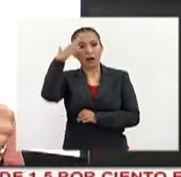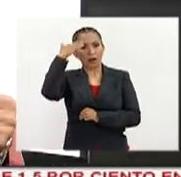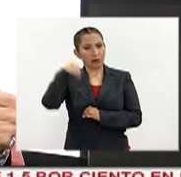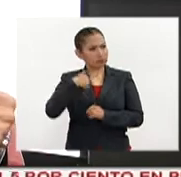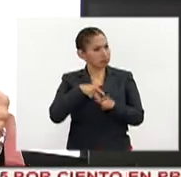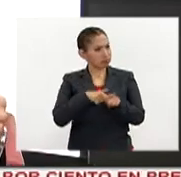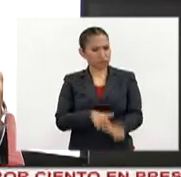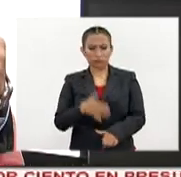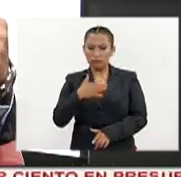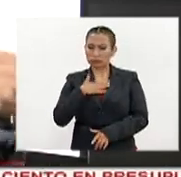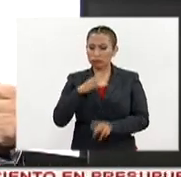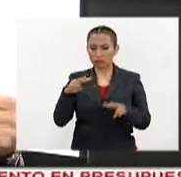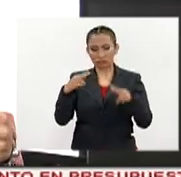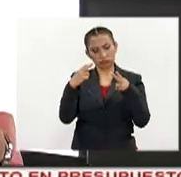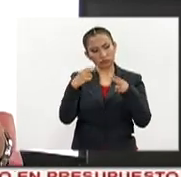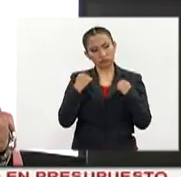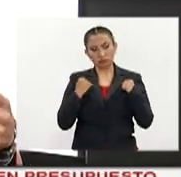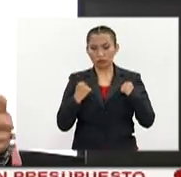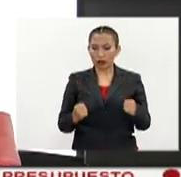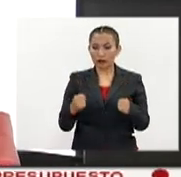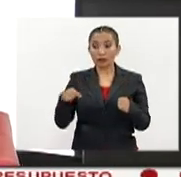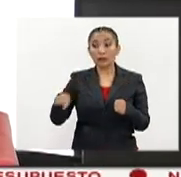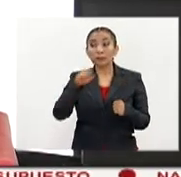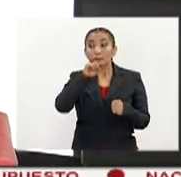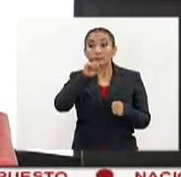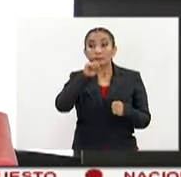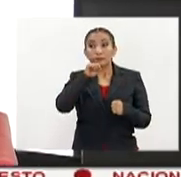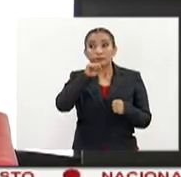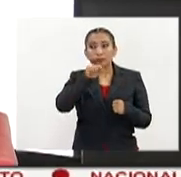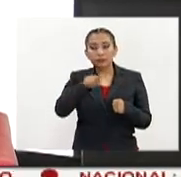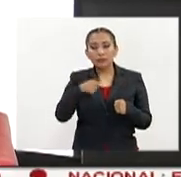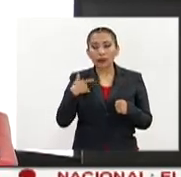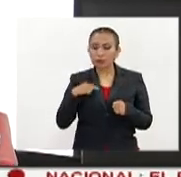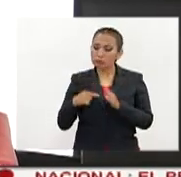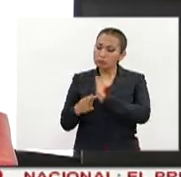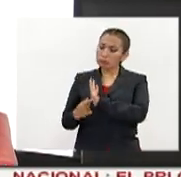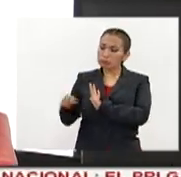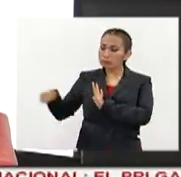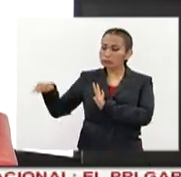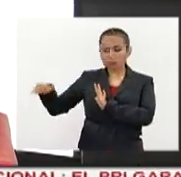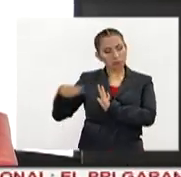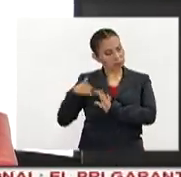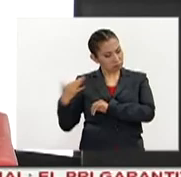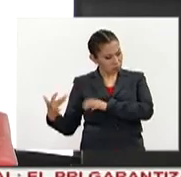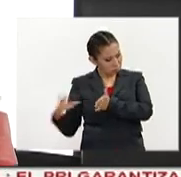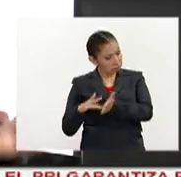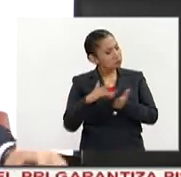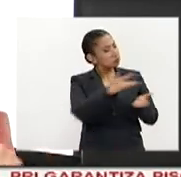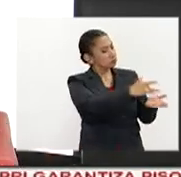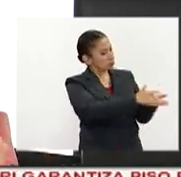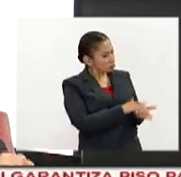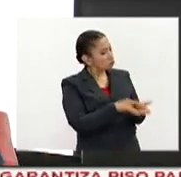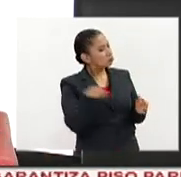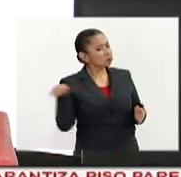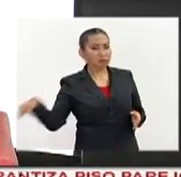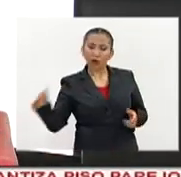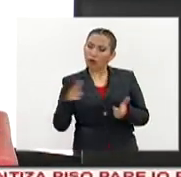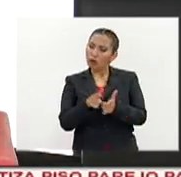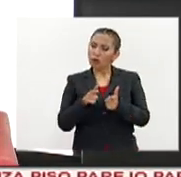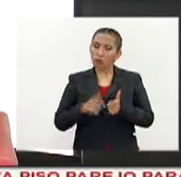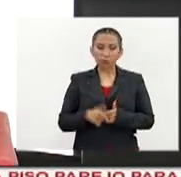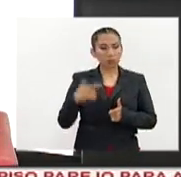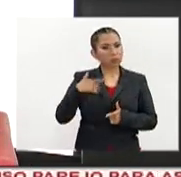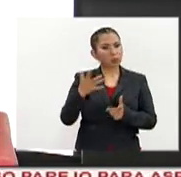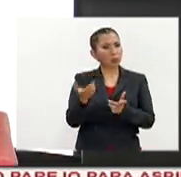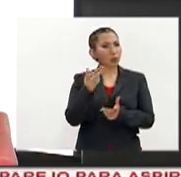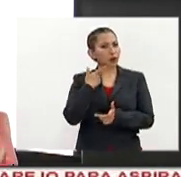liderazgo y de fortalecerlo, pues deja ver que está respaldado por las distintas corrientes que integran el